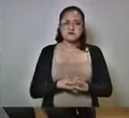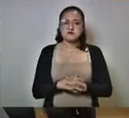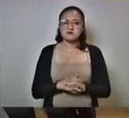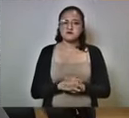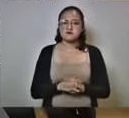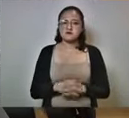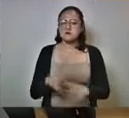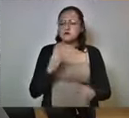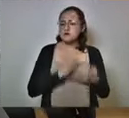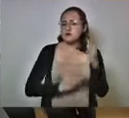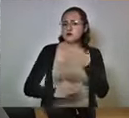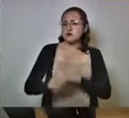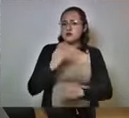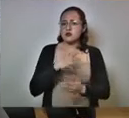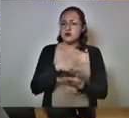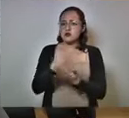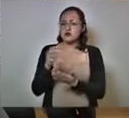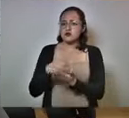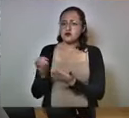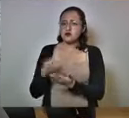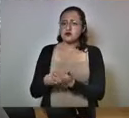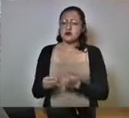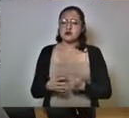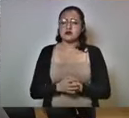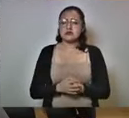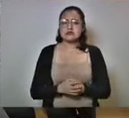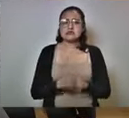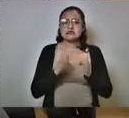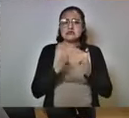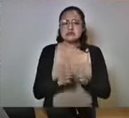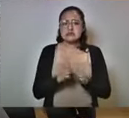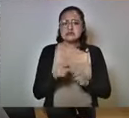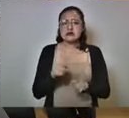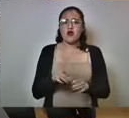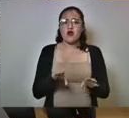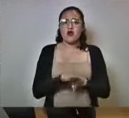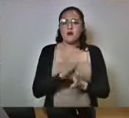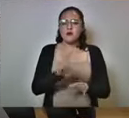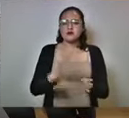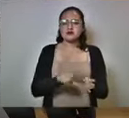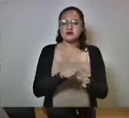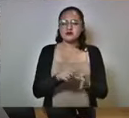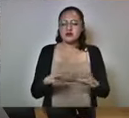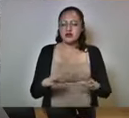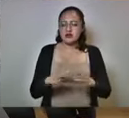Pero todos los contagios de COVID están a partir de centros urbanos,